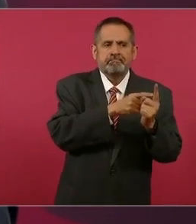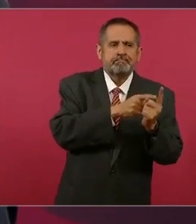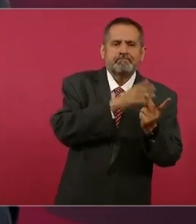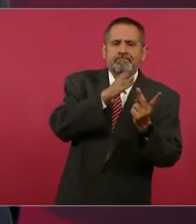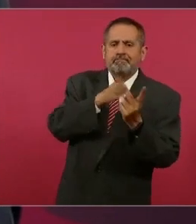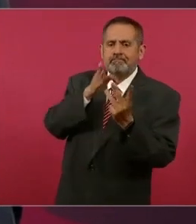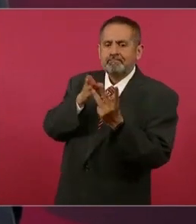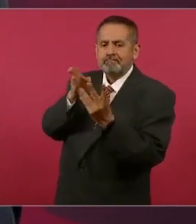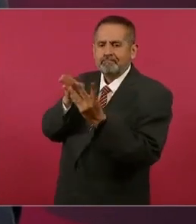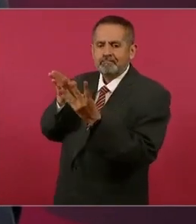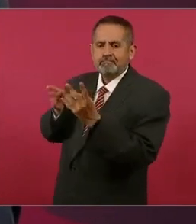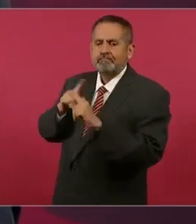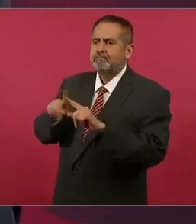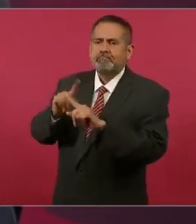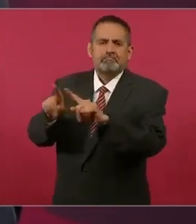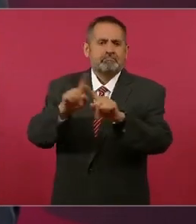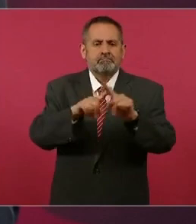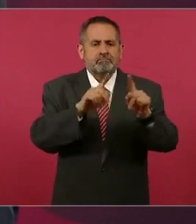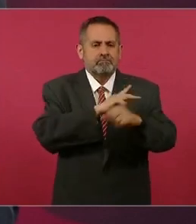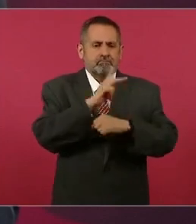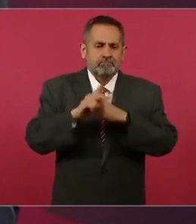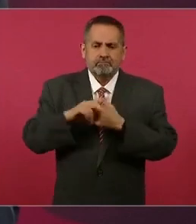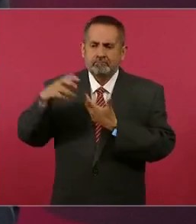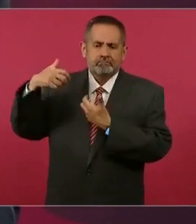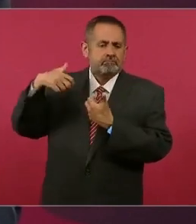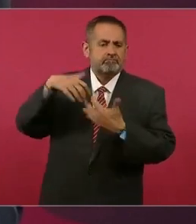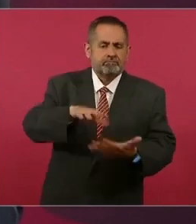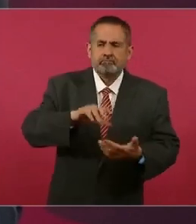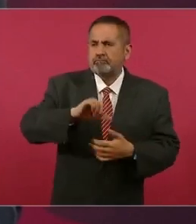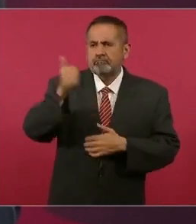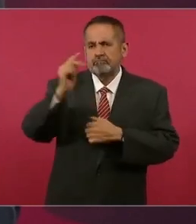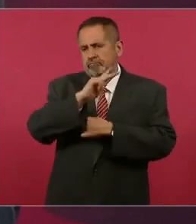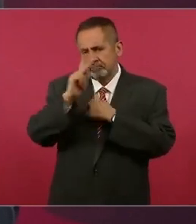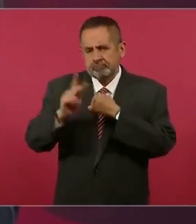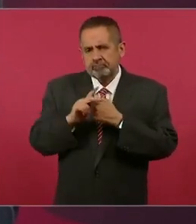Entonces, había inversión extranjera, que fue lo que predominó